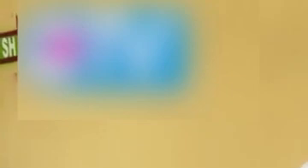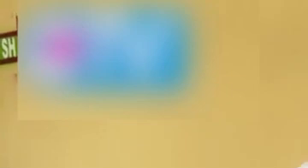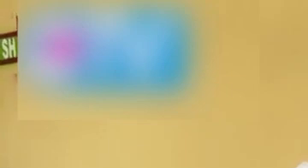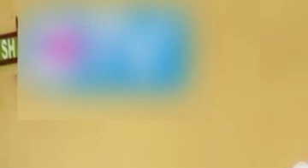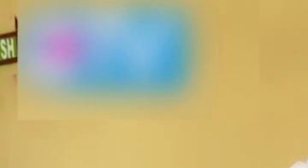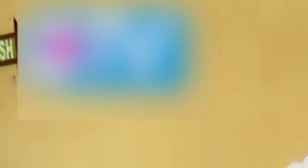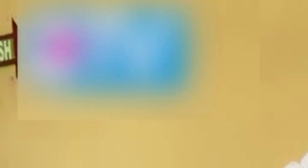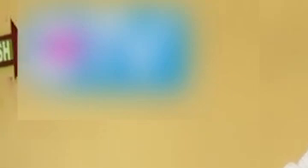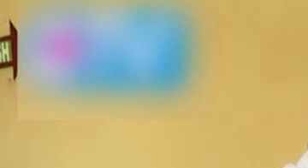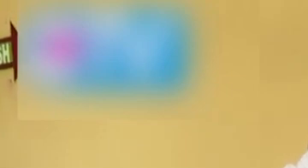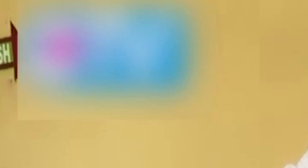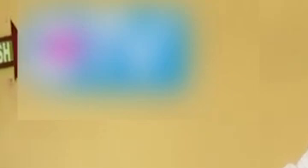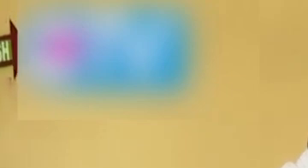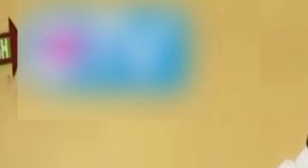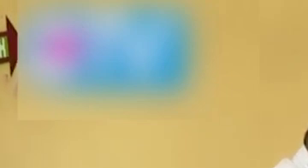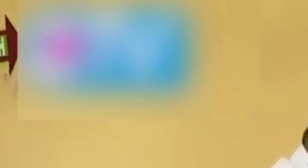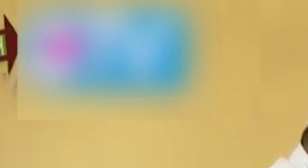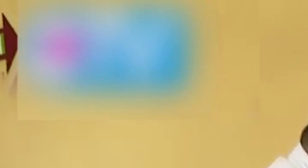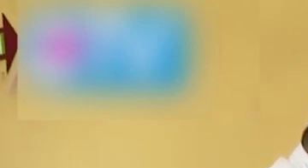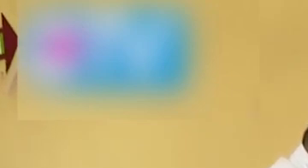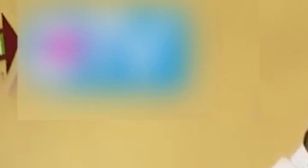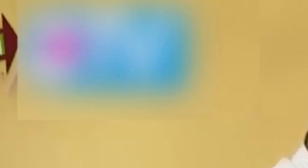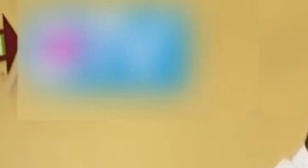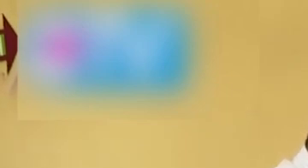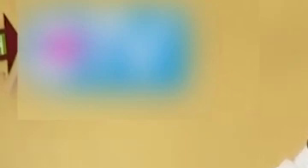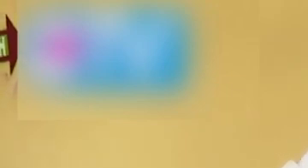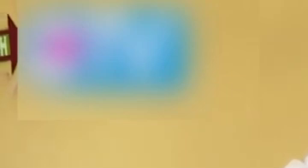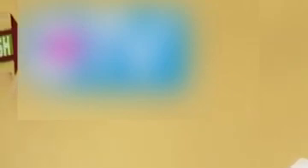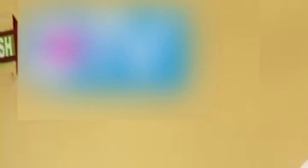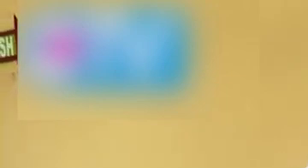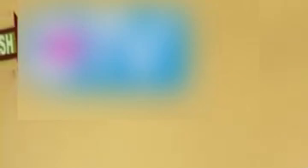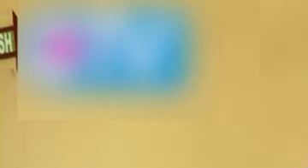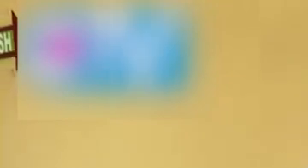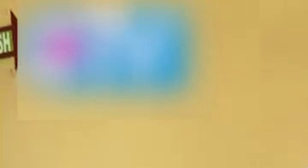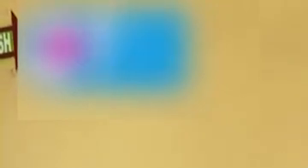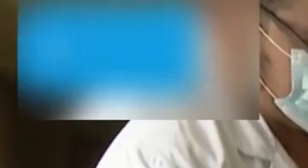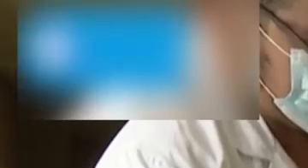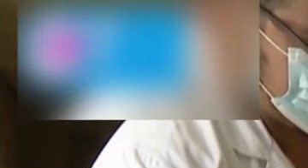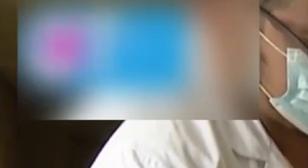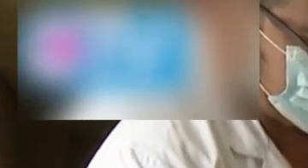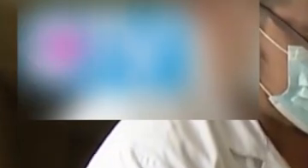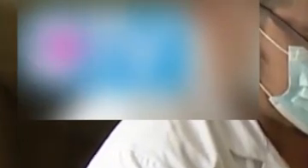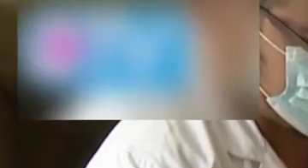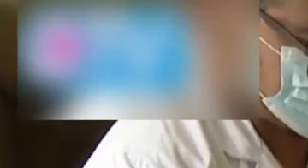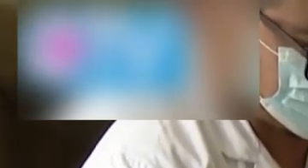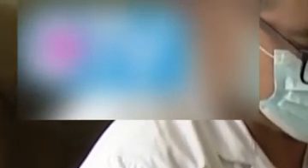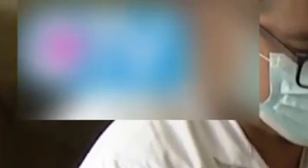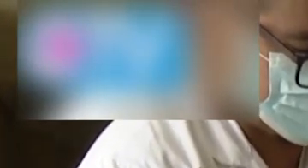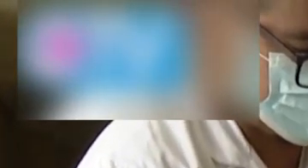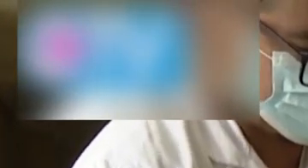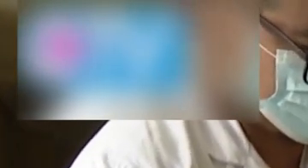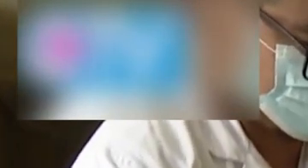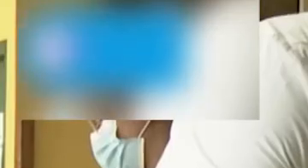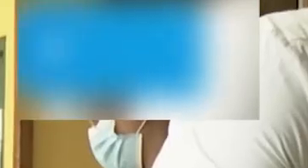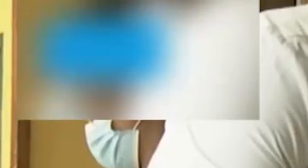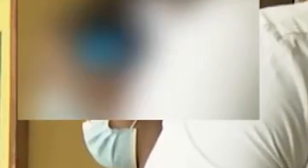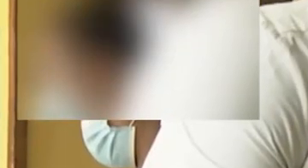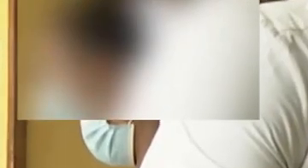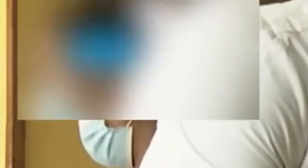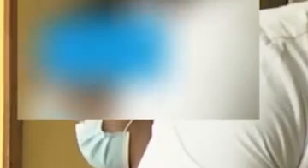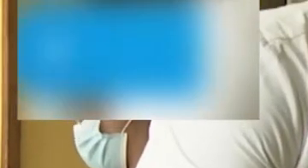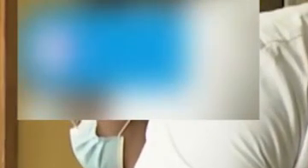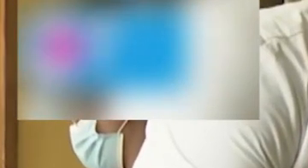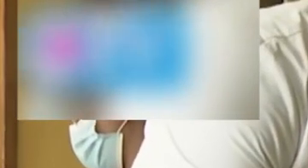atendamos apropiadamente nuestra salud. En esta etapa de la inoculación se está aplicando la